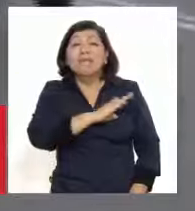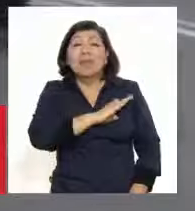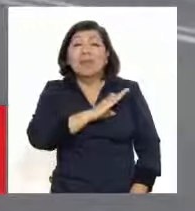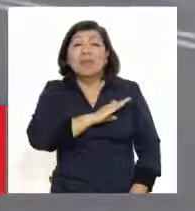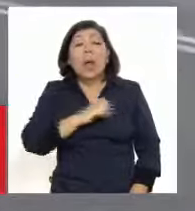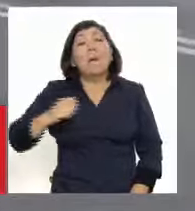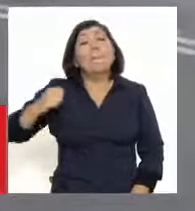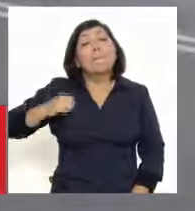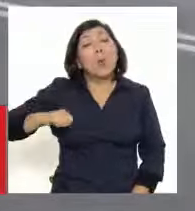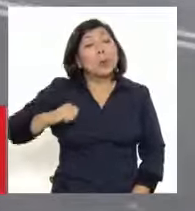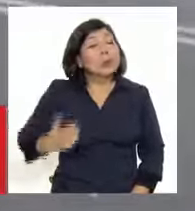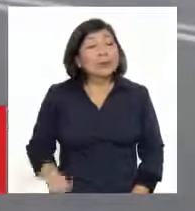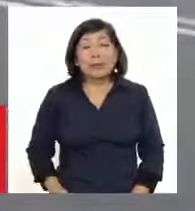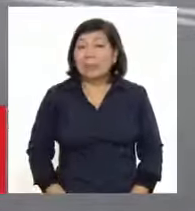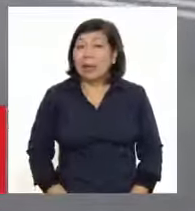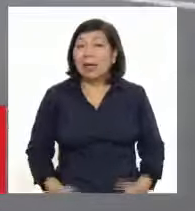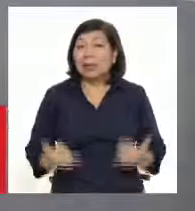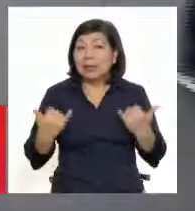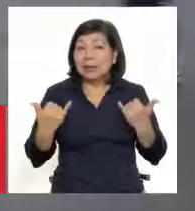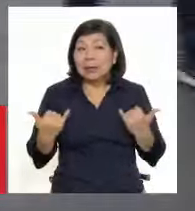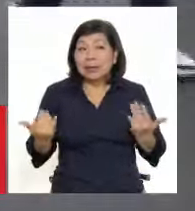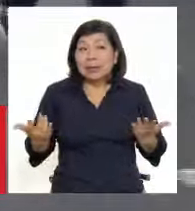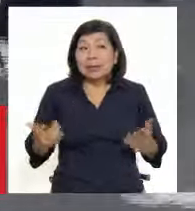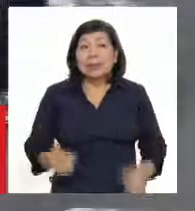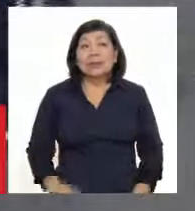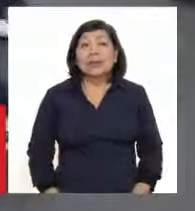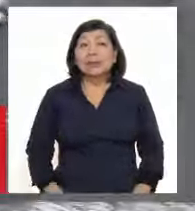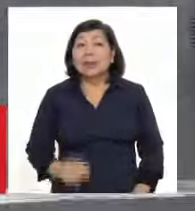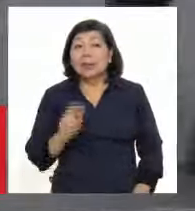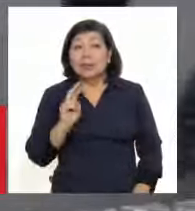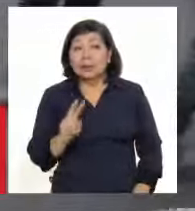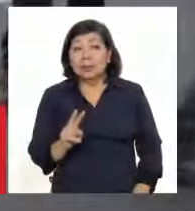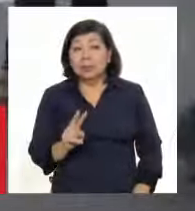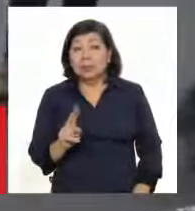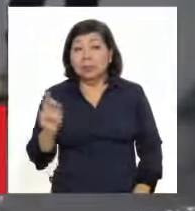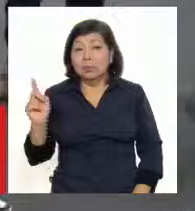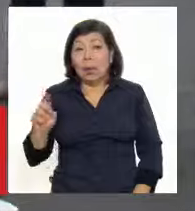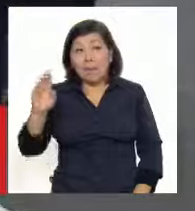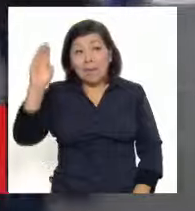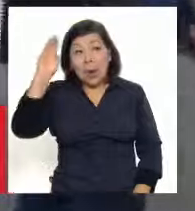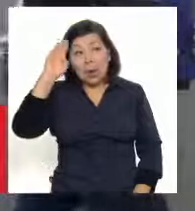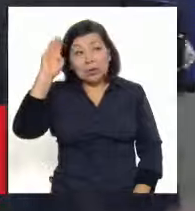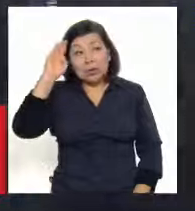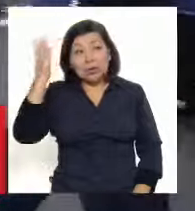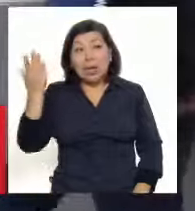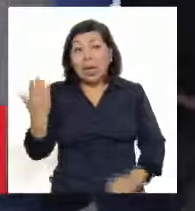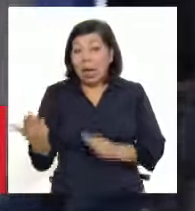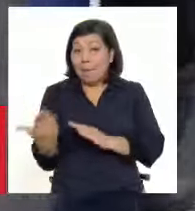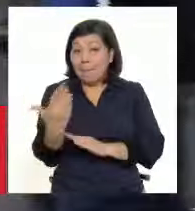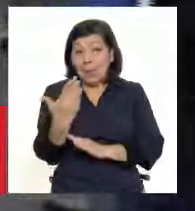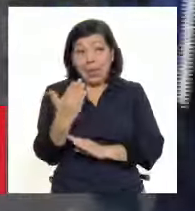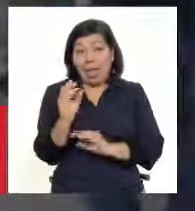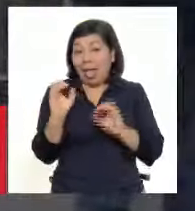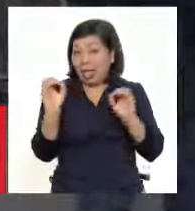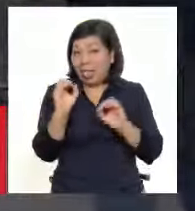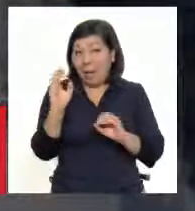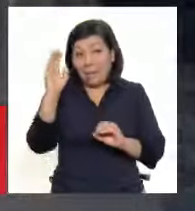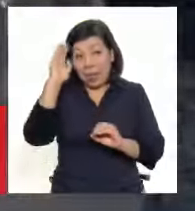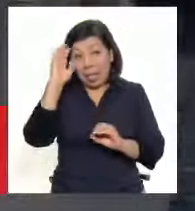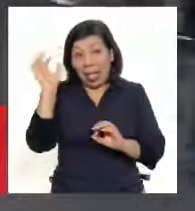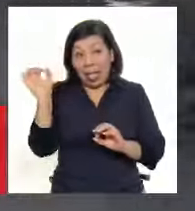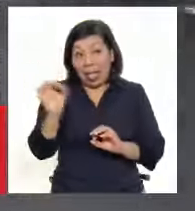fiscalización. Ahora, recordar también que aquí, bueno, ya vemos gran presencia policial. En la mañana no había